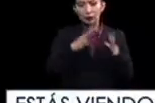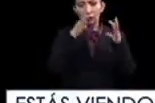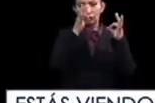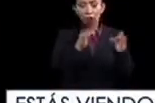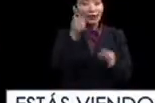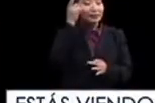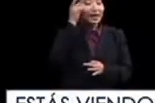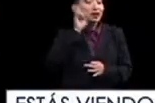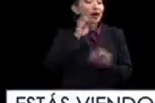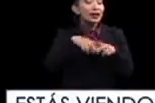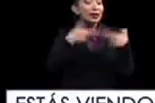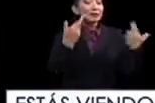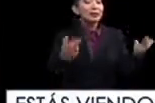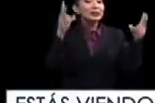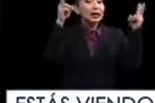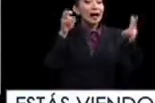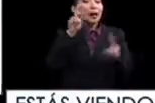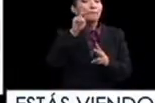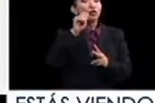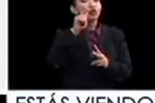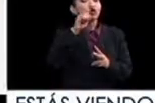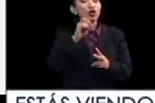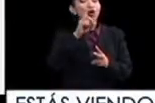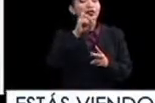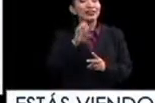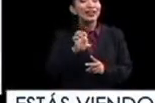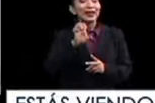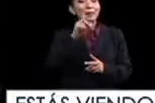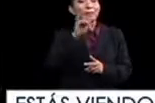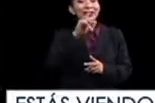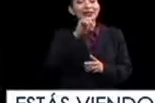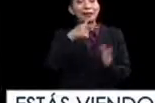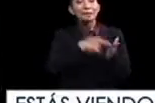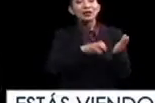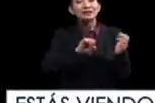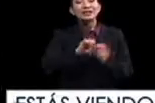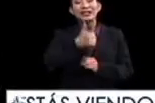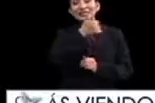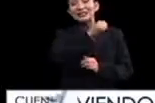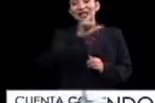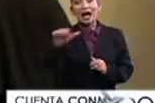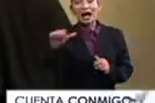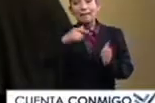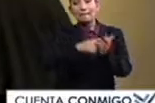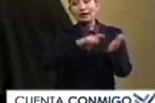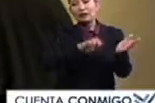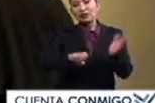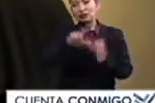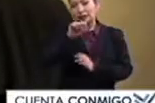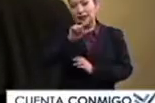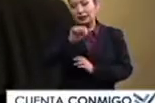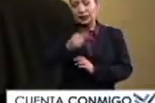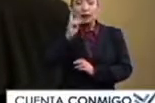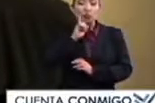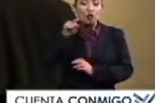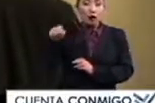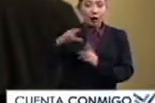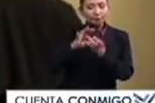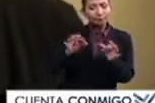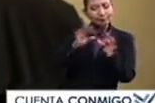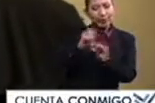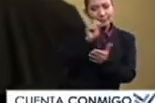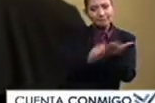y directora de la revista Punto de Partida, 1966 a 1970. Margot Glantz, narradora